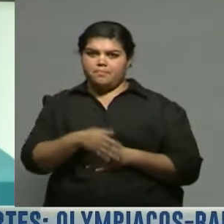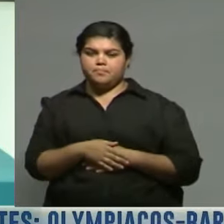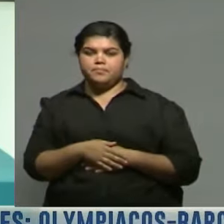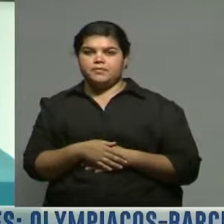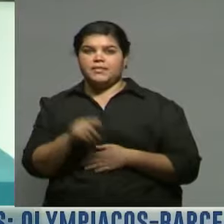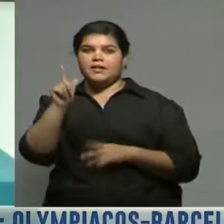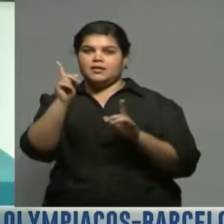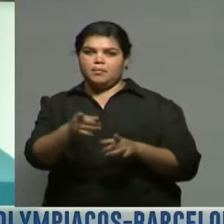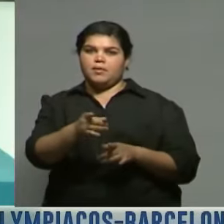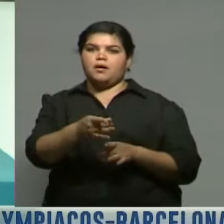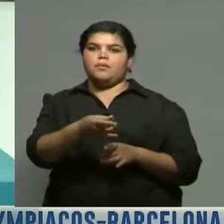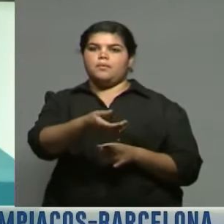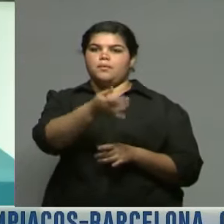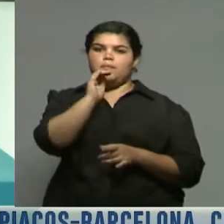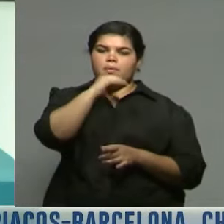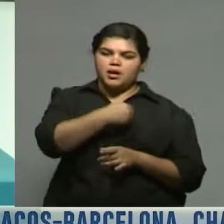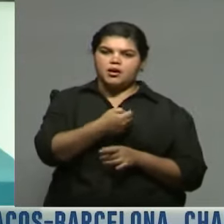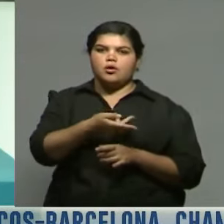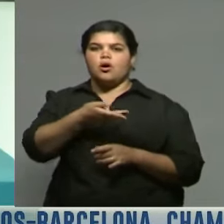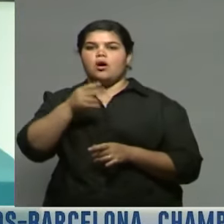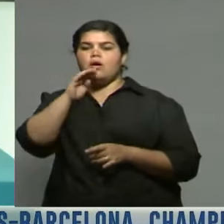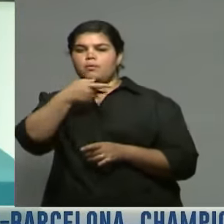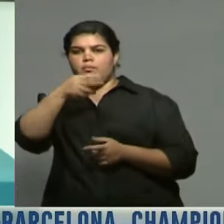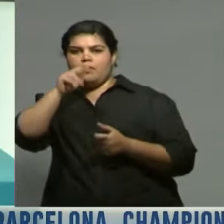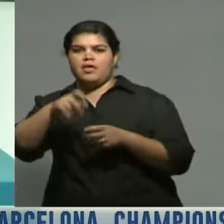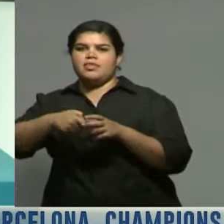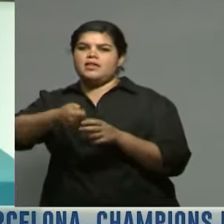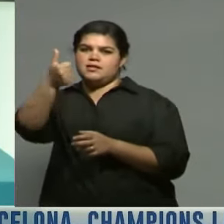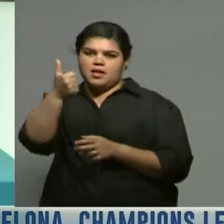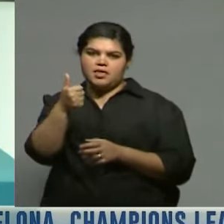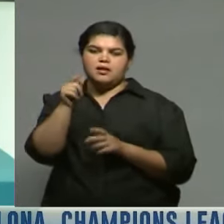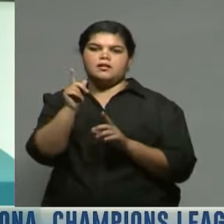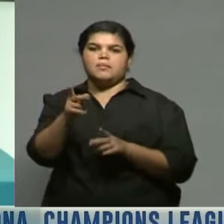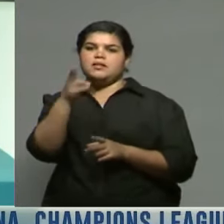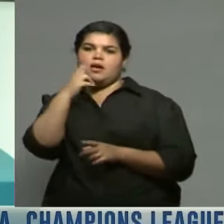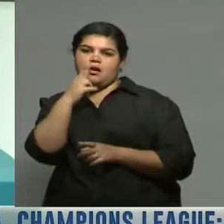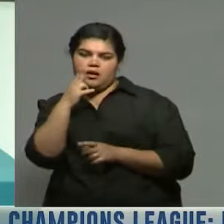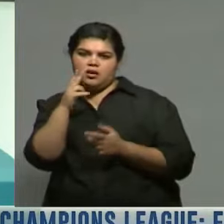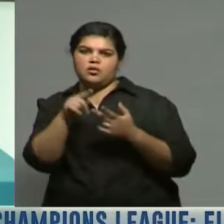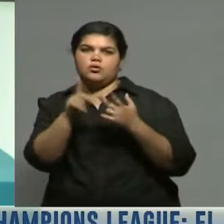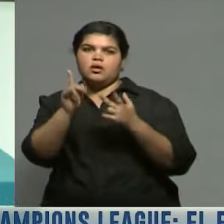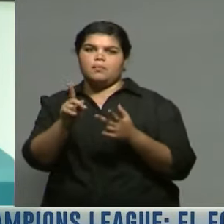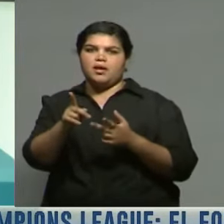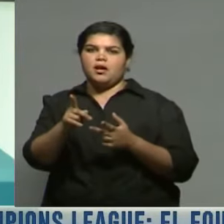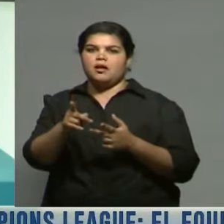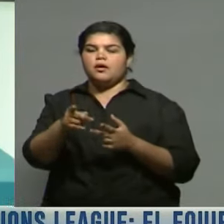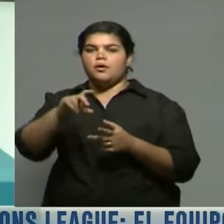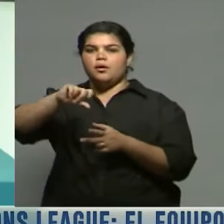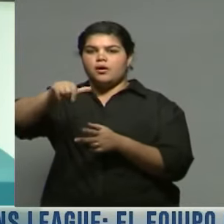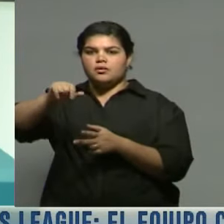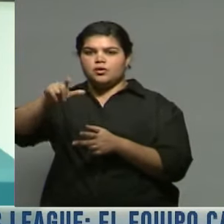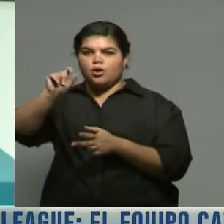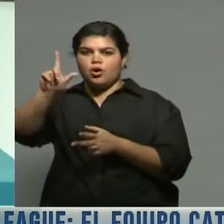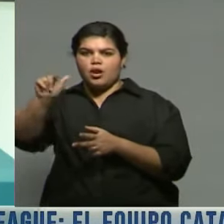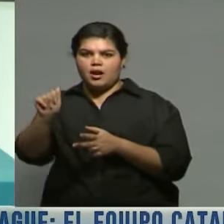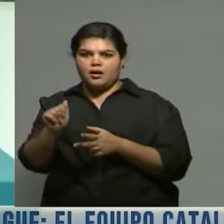entró el tema del vino, los espumantes, las cervezas, la sidra, los cigarrillos, las bebidas cola, y evidentemente es